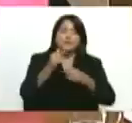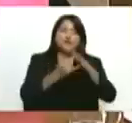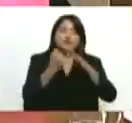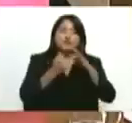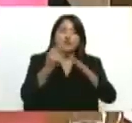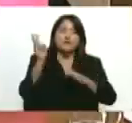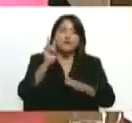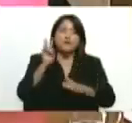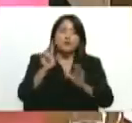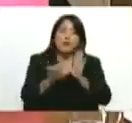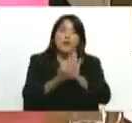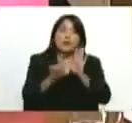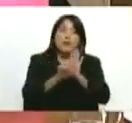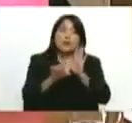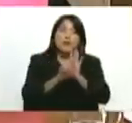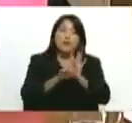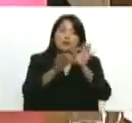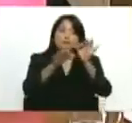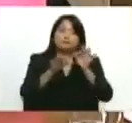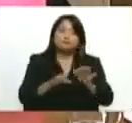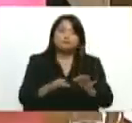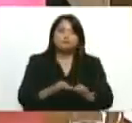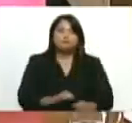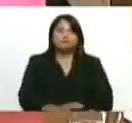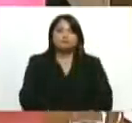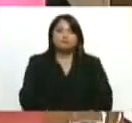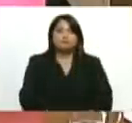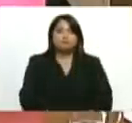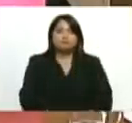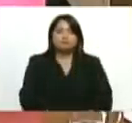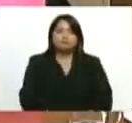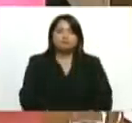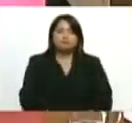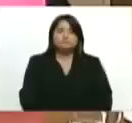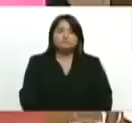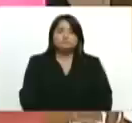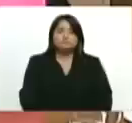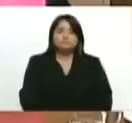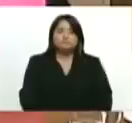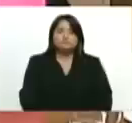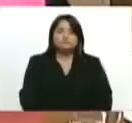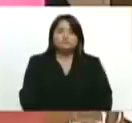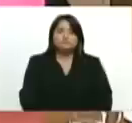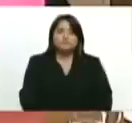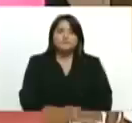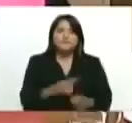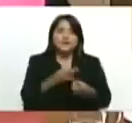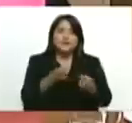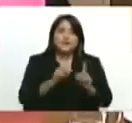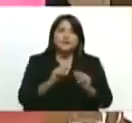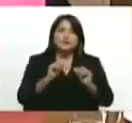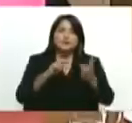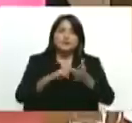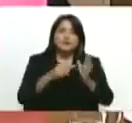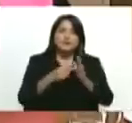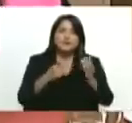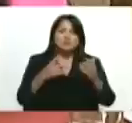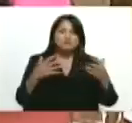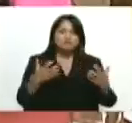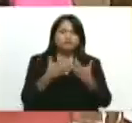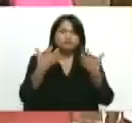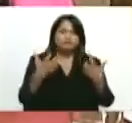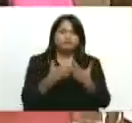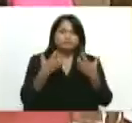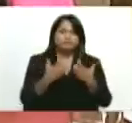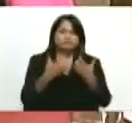instituciones legítimamente constituidas, dando cabida a vías de hecho y expresiones de violencia por parte de